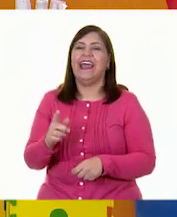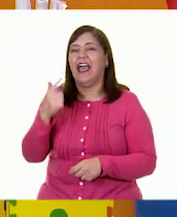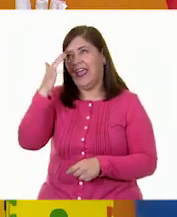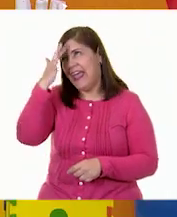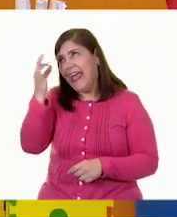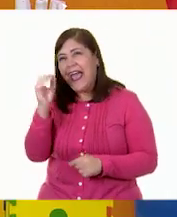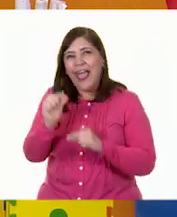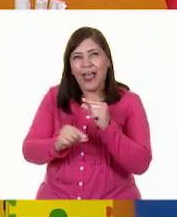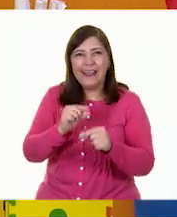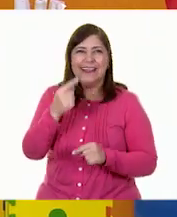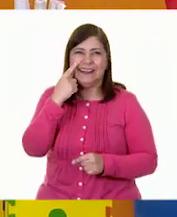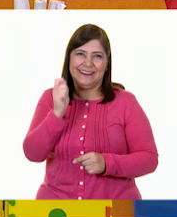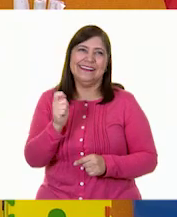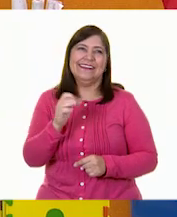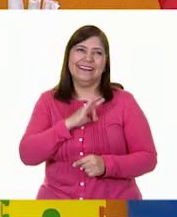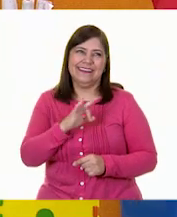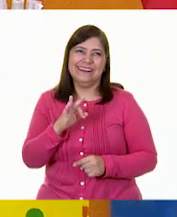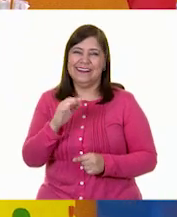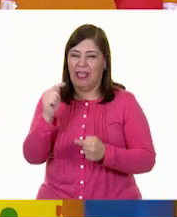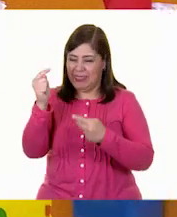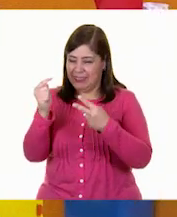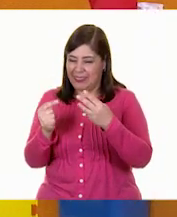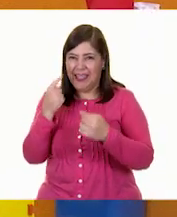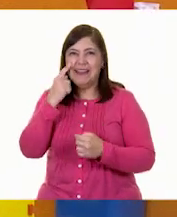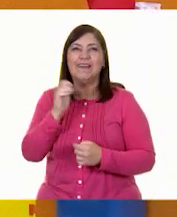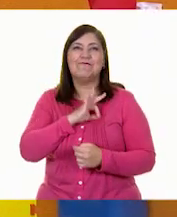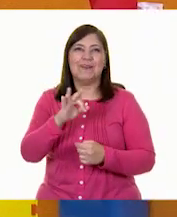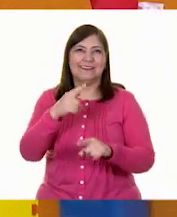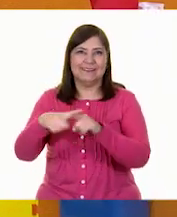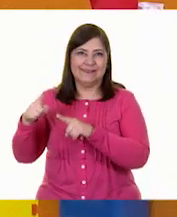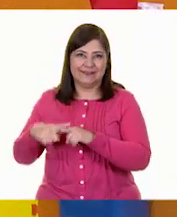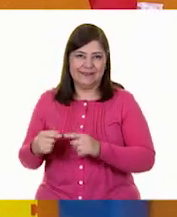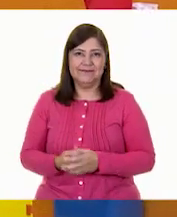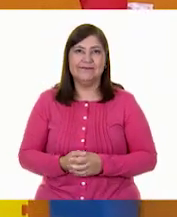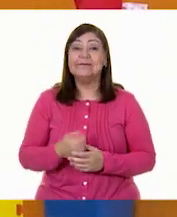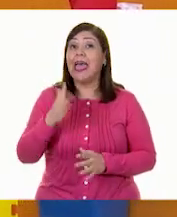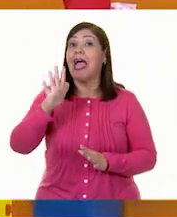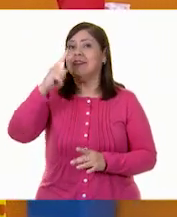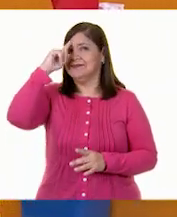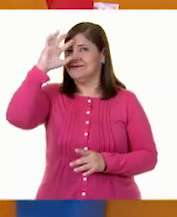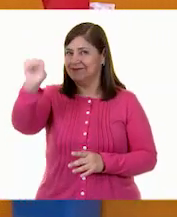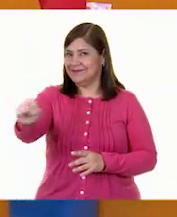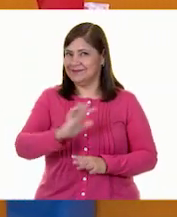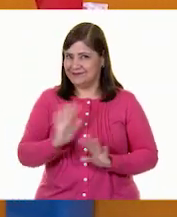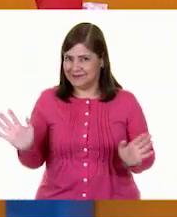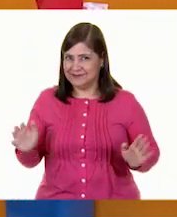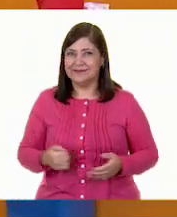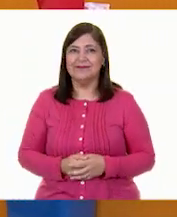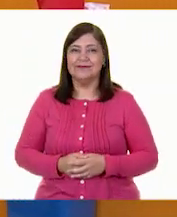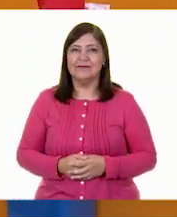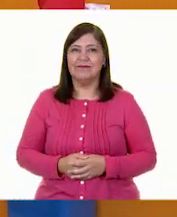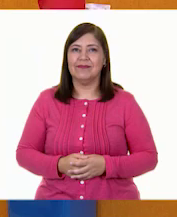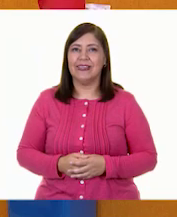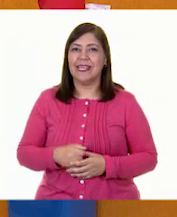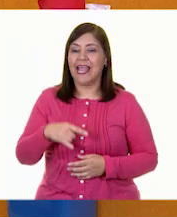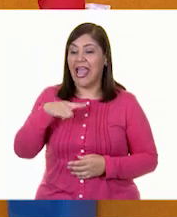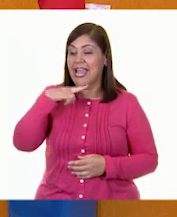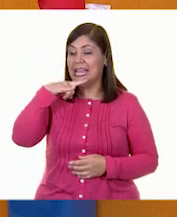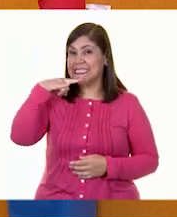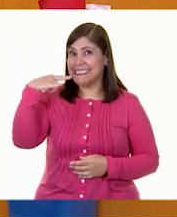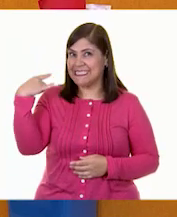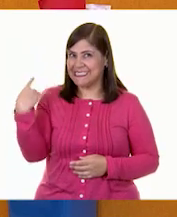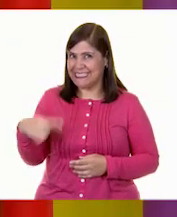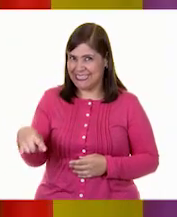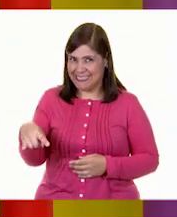adivinando. Justo voy adivinando, ¿no? Dando miles de opciones. ¡Ah, ya sé! ¿Cuál? Chile. ¡Ah!